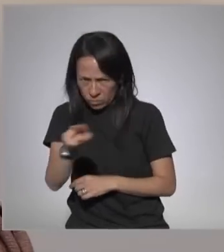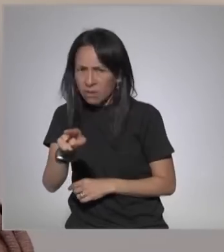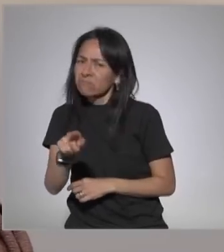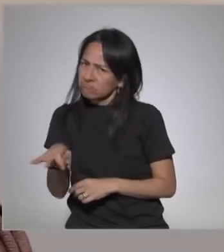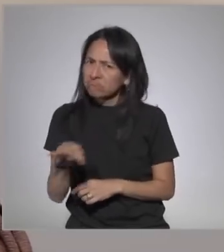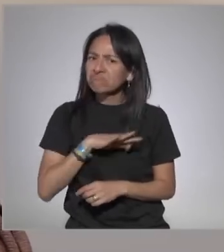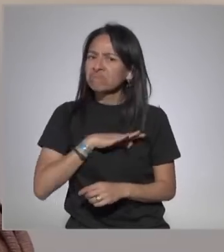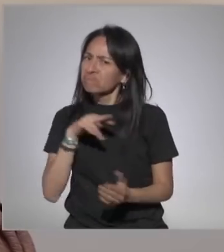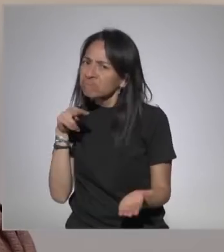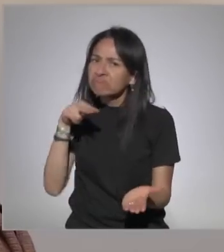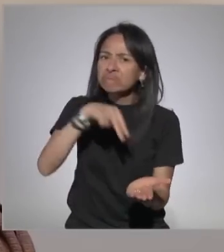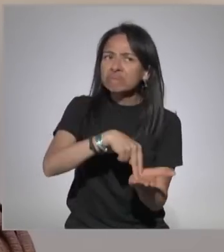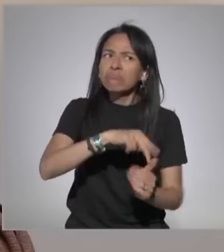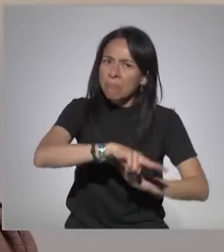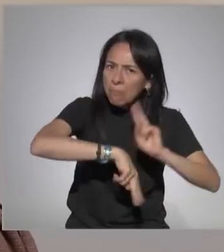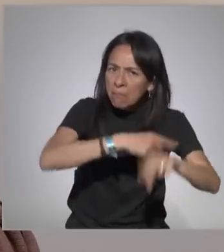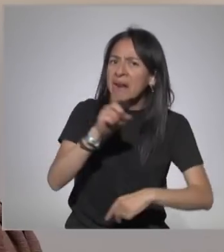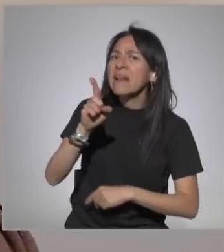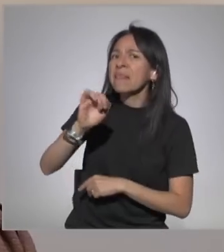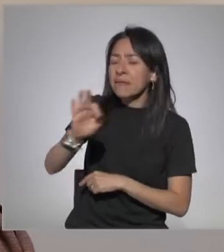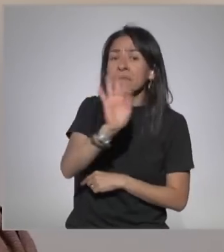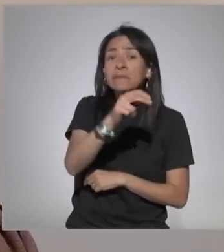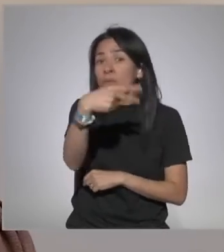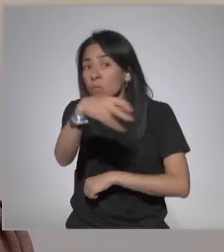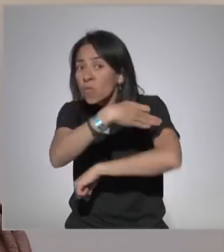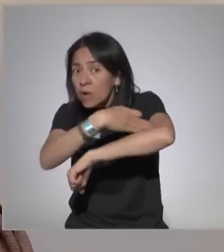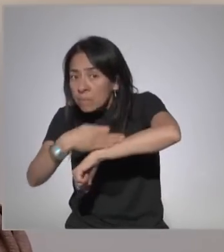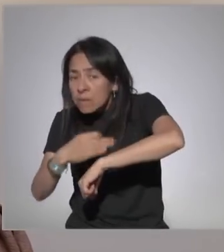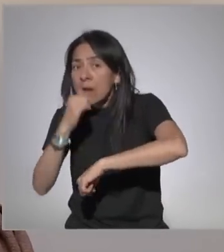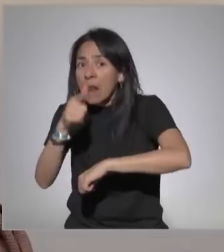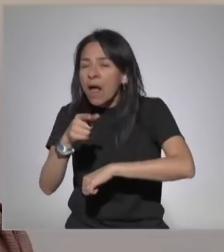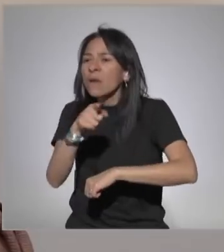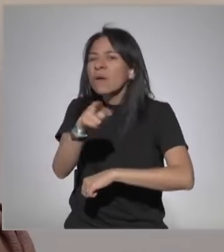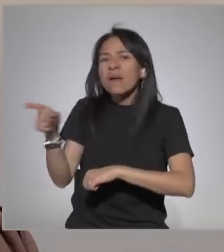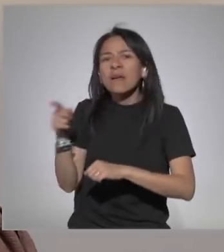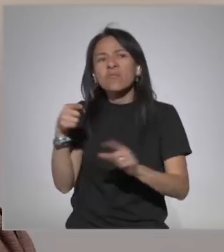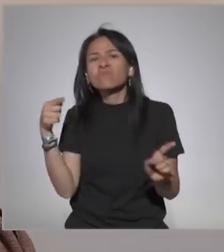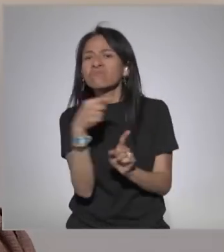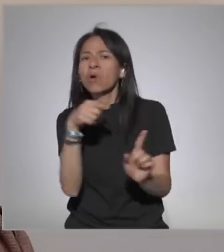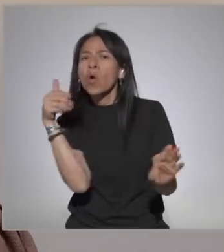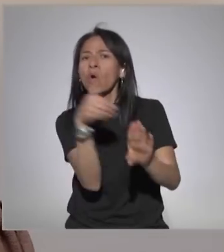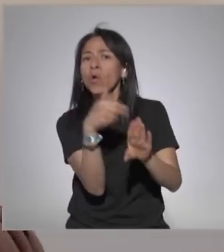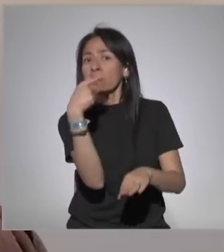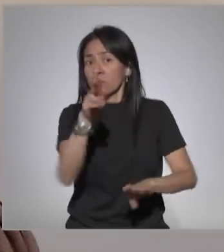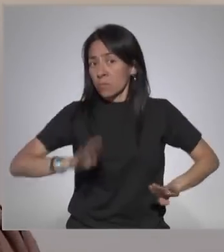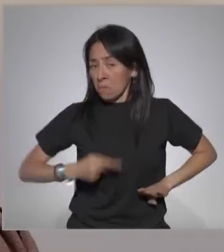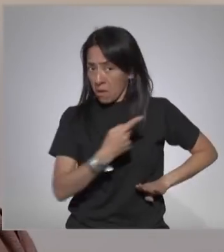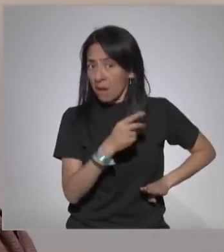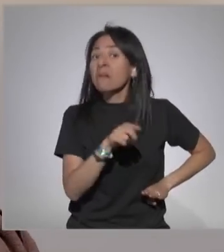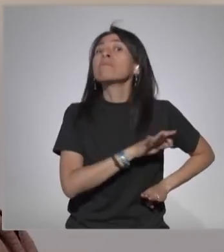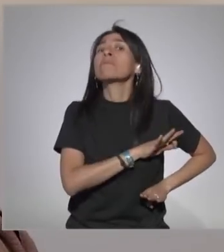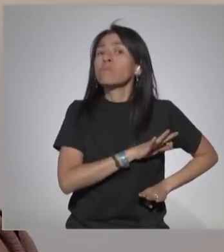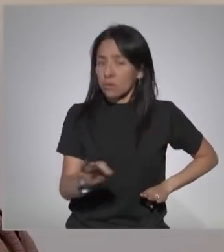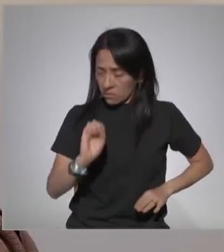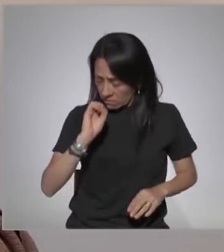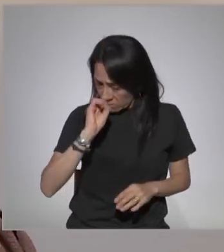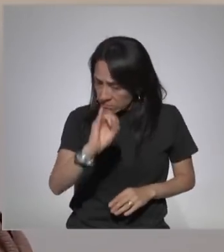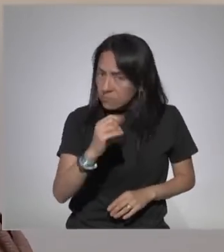De que si hay alguna agresión por parte de tu familia hacia quien es tu pareja, lo puedes denunciar, ¿no? Porque se te está coartando un